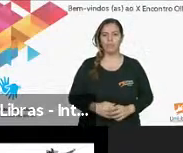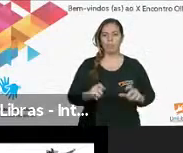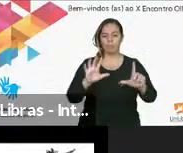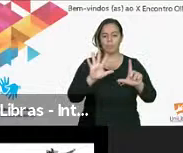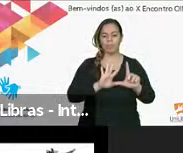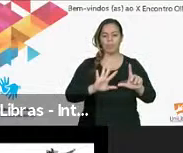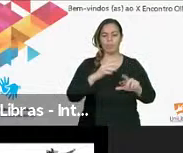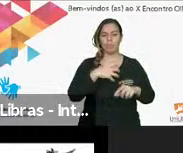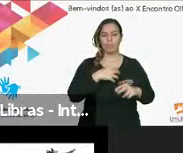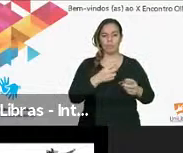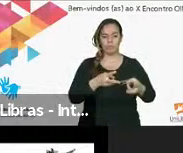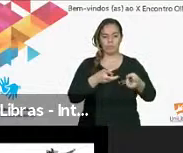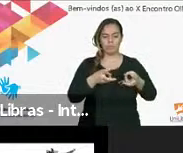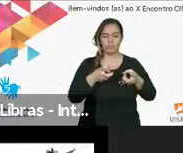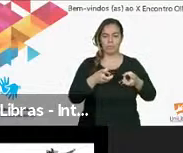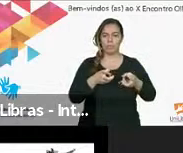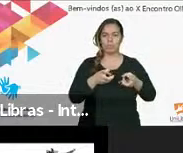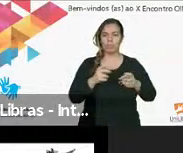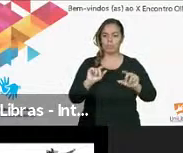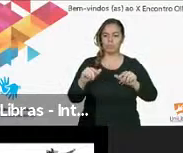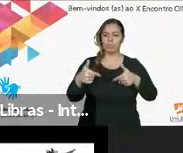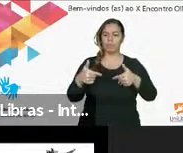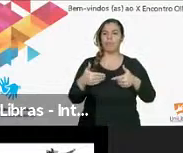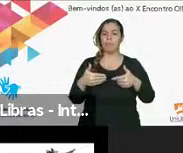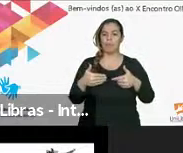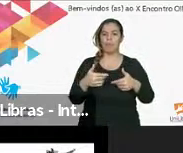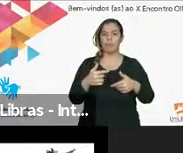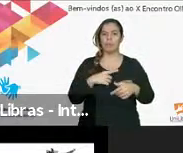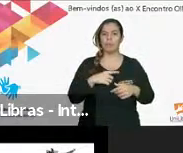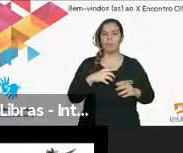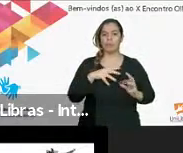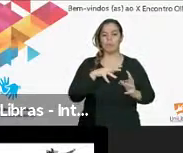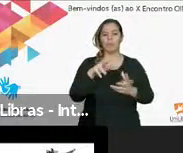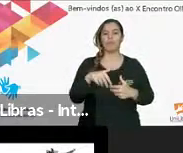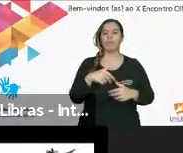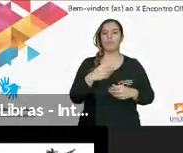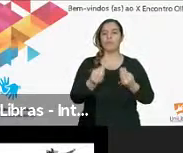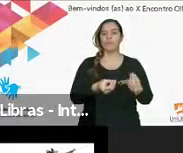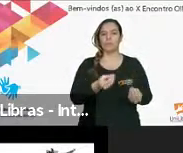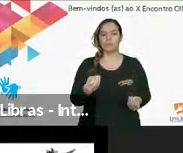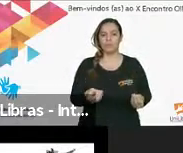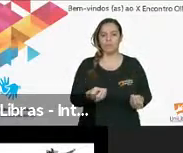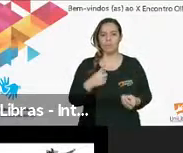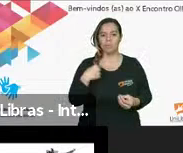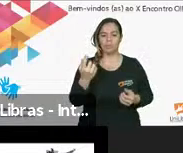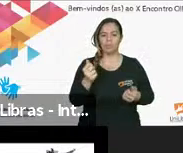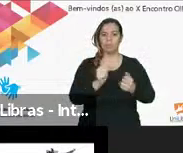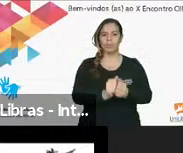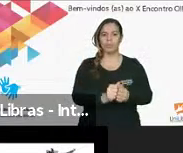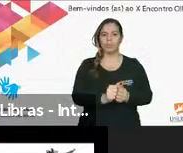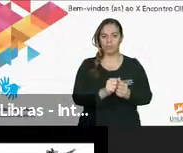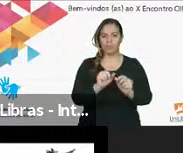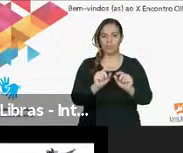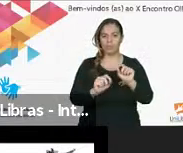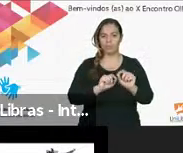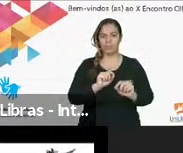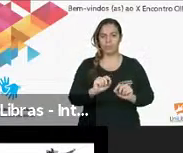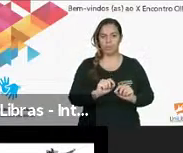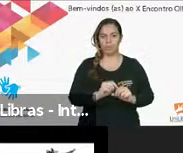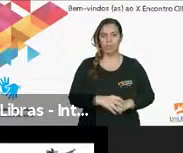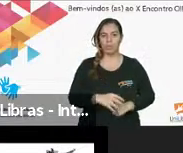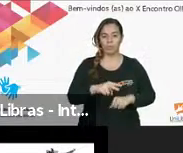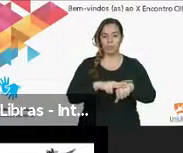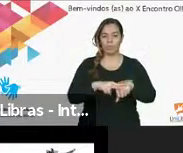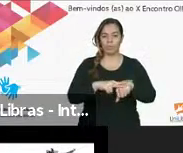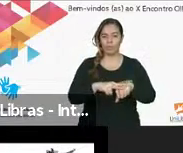activa, se aleja. Ahora, los objetos del mundo, ¿cuáles son? Aquí estamos nosotros. Los objetos son estos objetos verdes y